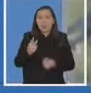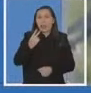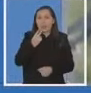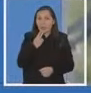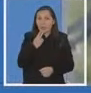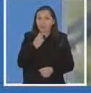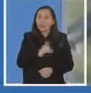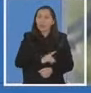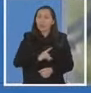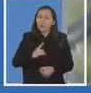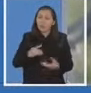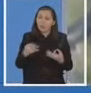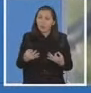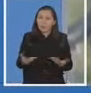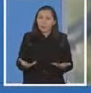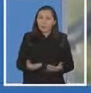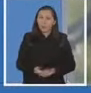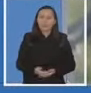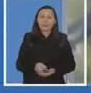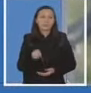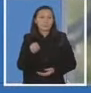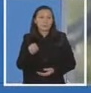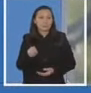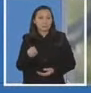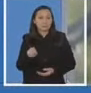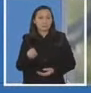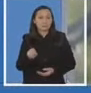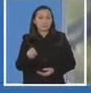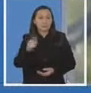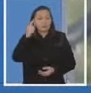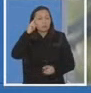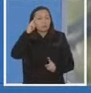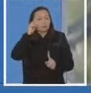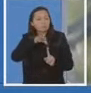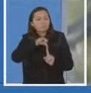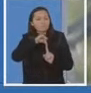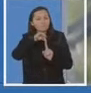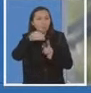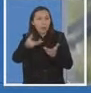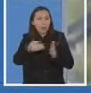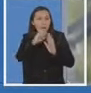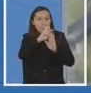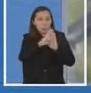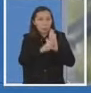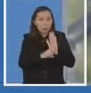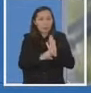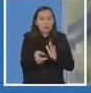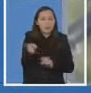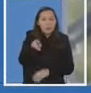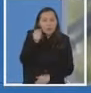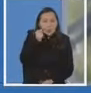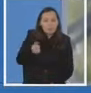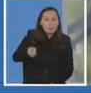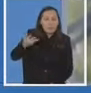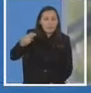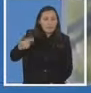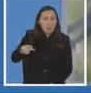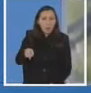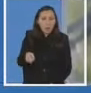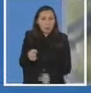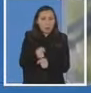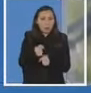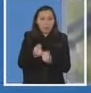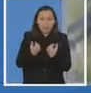vivir dignamente. Y eso es lo que también pone en el centro este proyecto. el revalorizar el trabajo, el